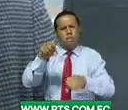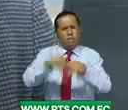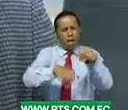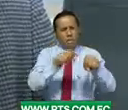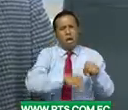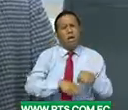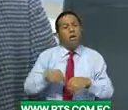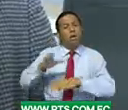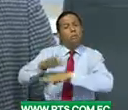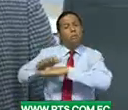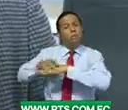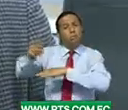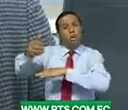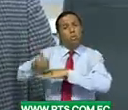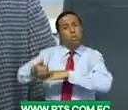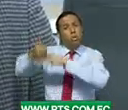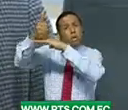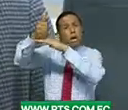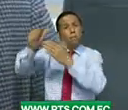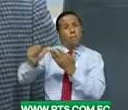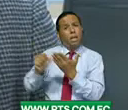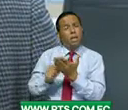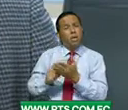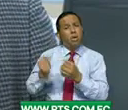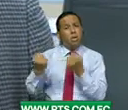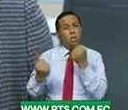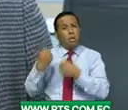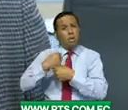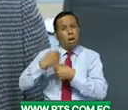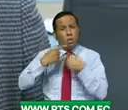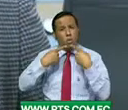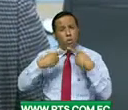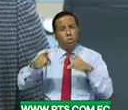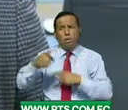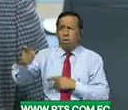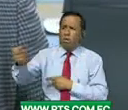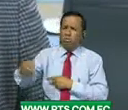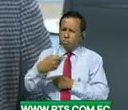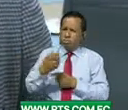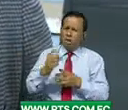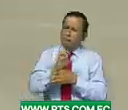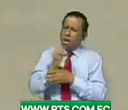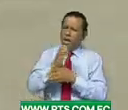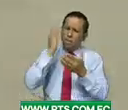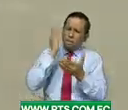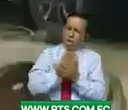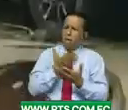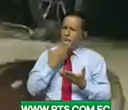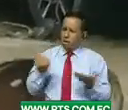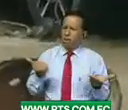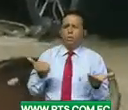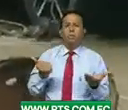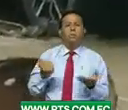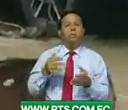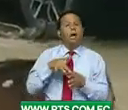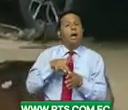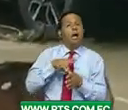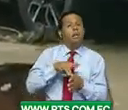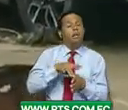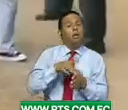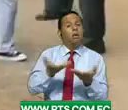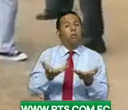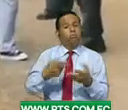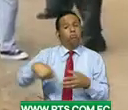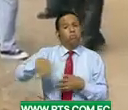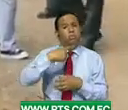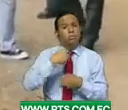ministro de Obras Públicas a la declaratoria de emergencia de la red vial estatal de la provincia de Loja. Gestión de riesgos trabaja en los sectores